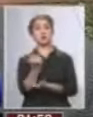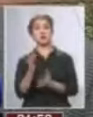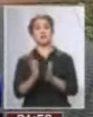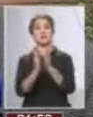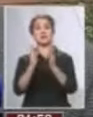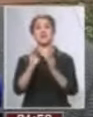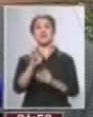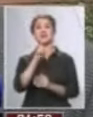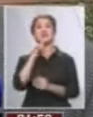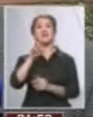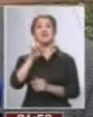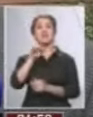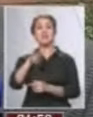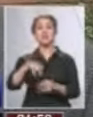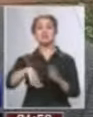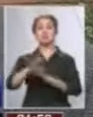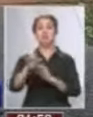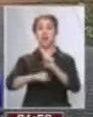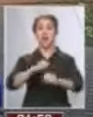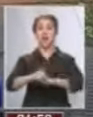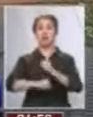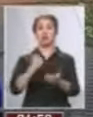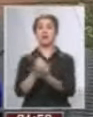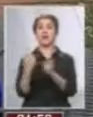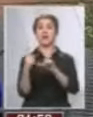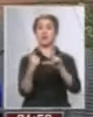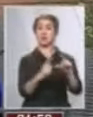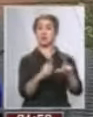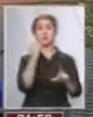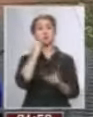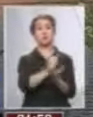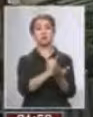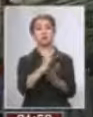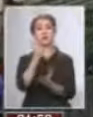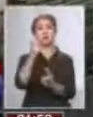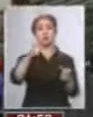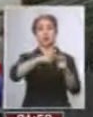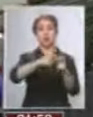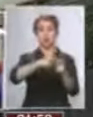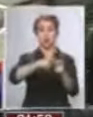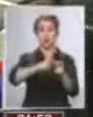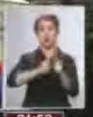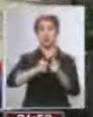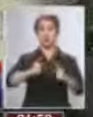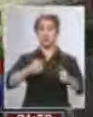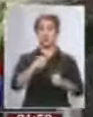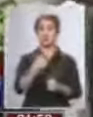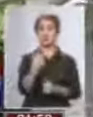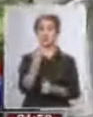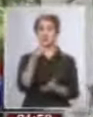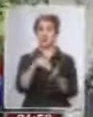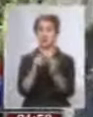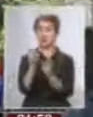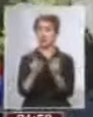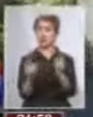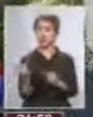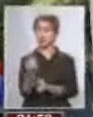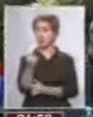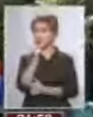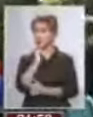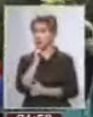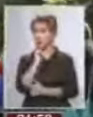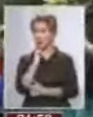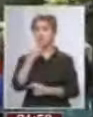Sebastián tenemos más años de acreditación que instituciones que están en el Consejo de Rectores. 170.000 estudiantes de las universidades